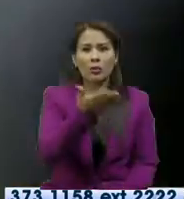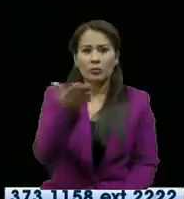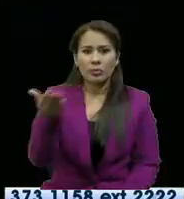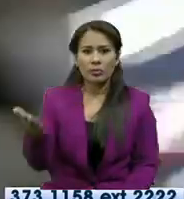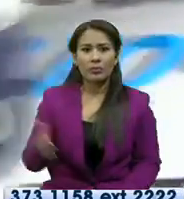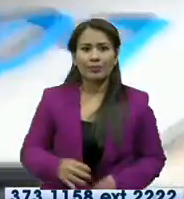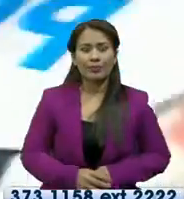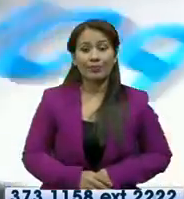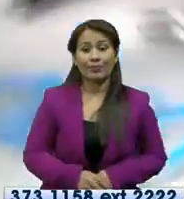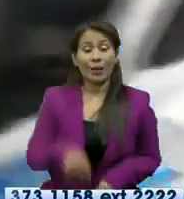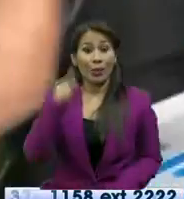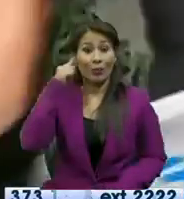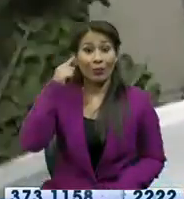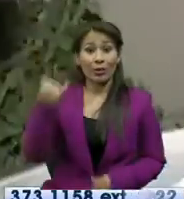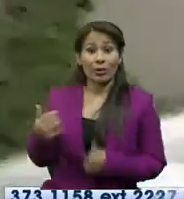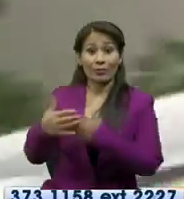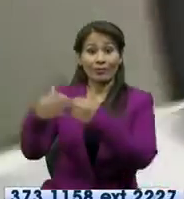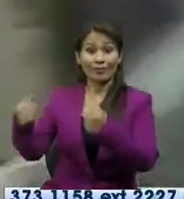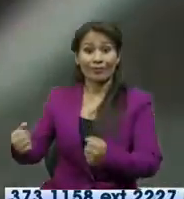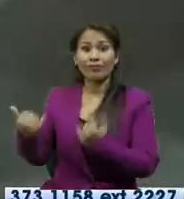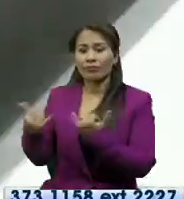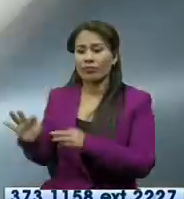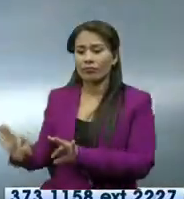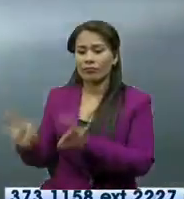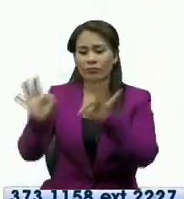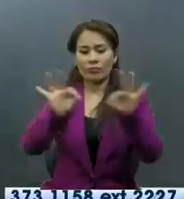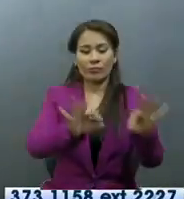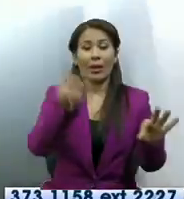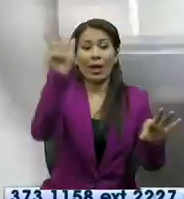La detenida fue trasladada a Loja, informó Luxiola Salazar.